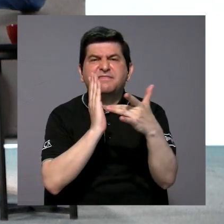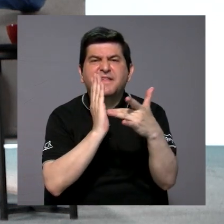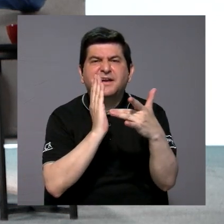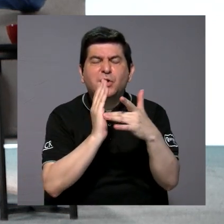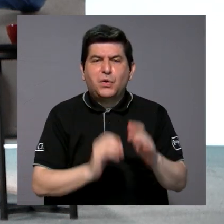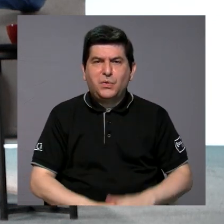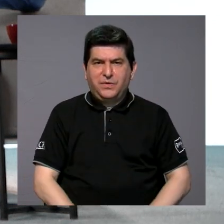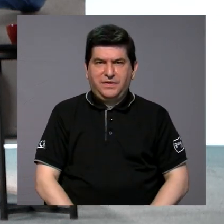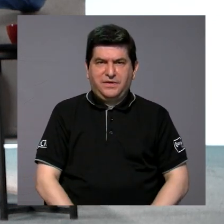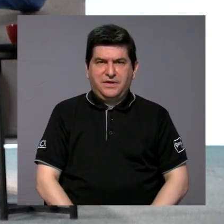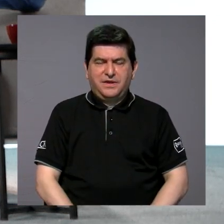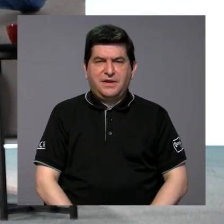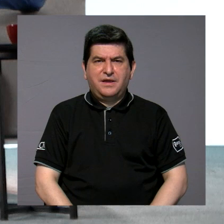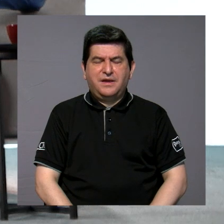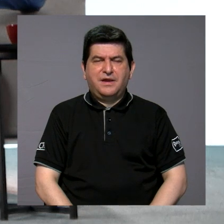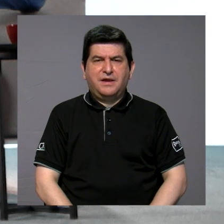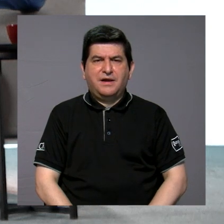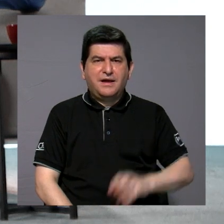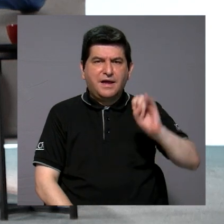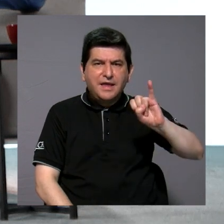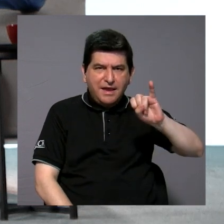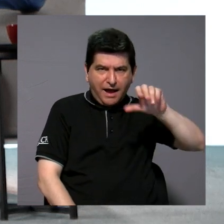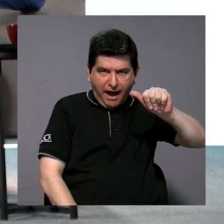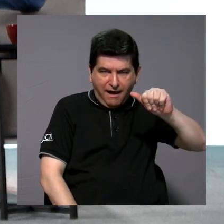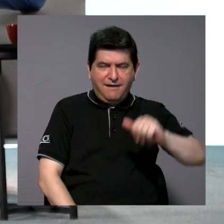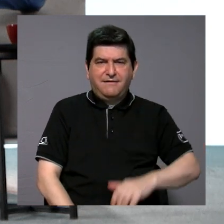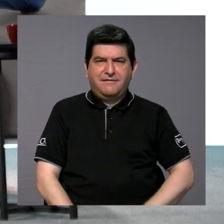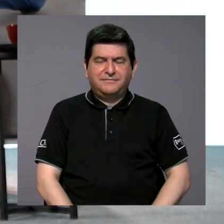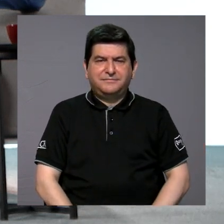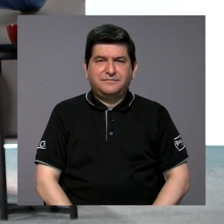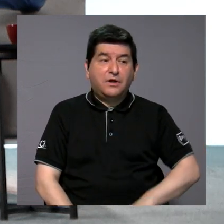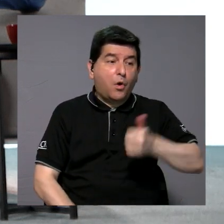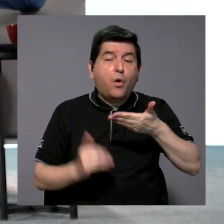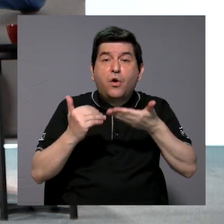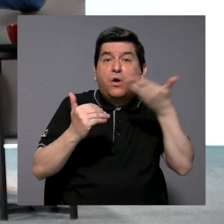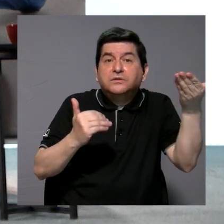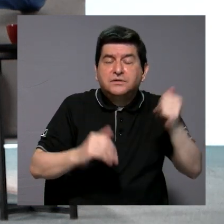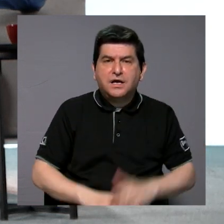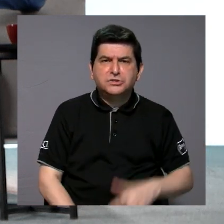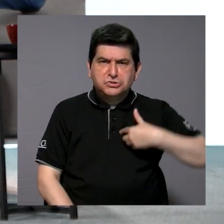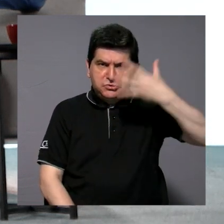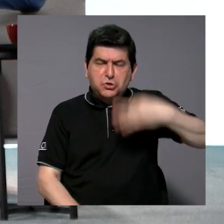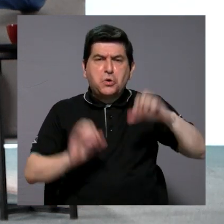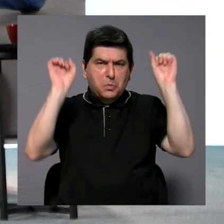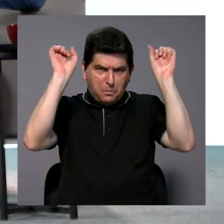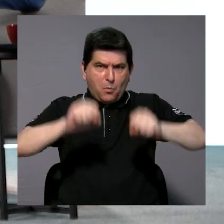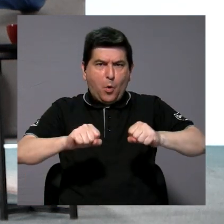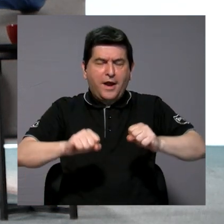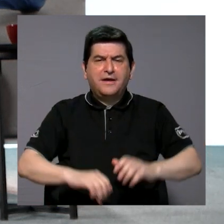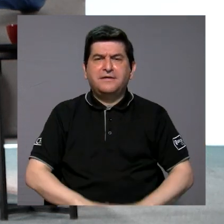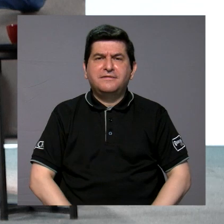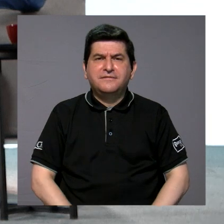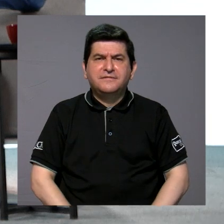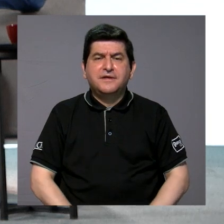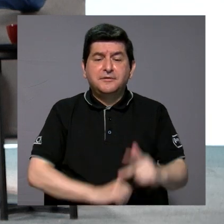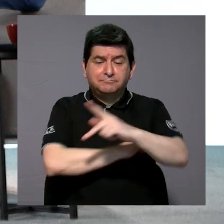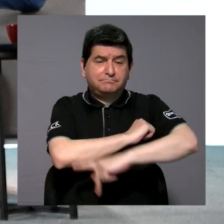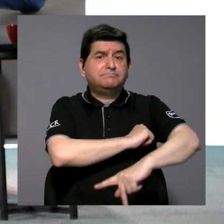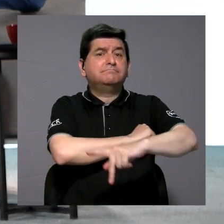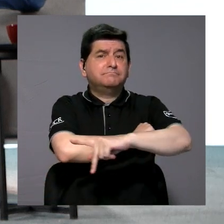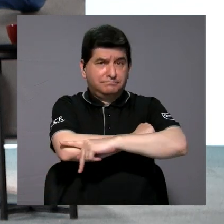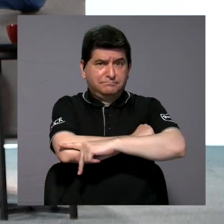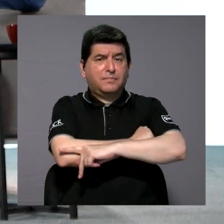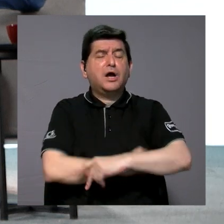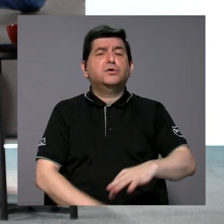tecnología, inteligencia artificial y otras cosas, creo que puede ser un país